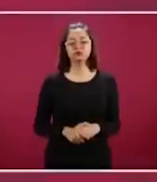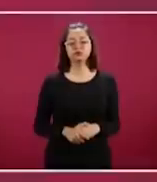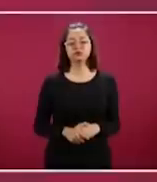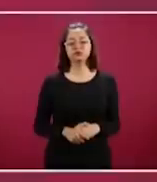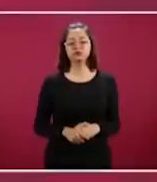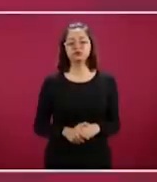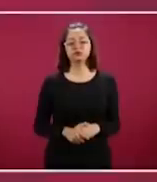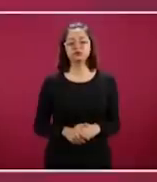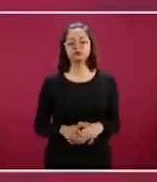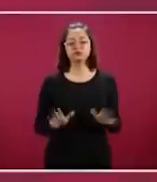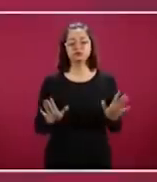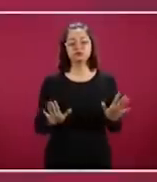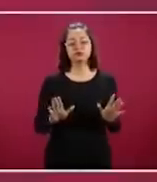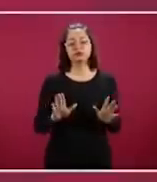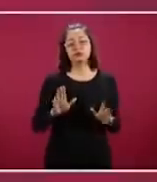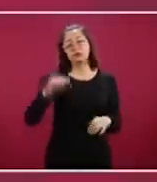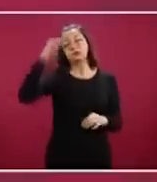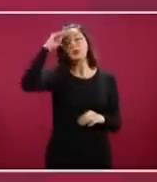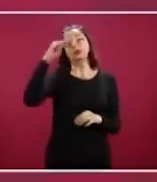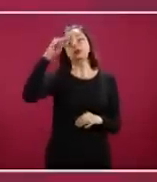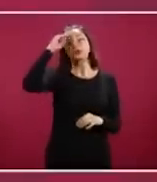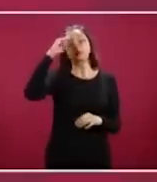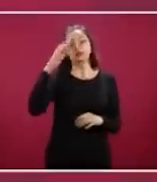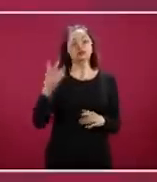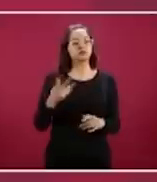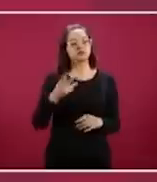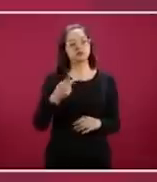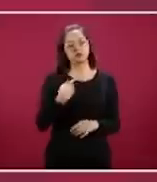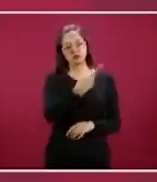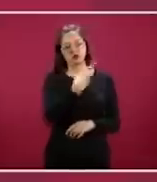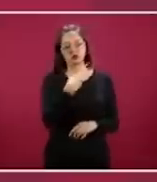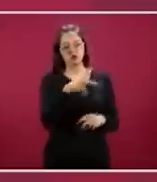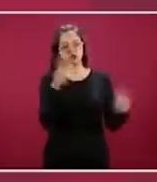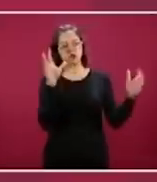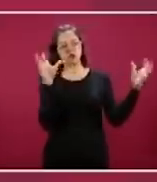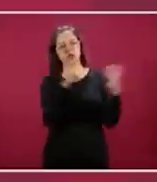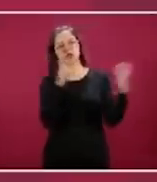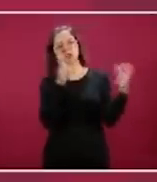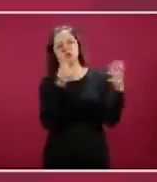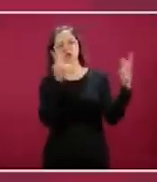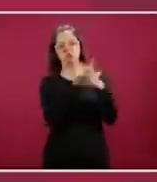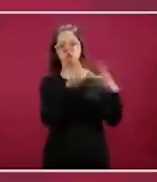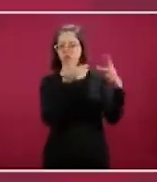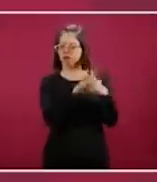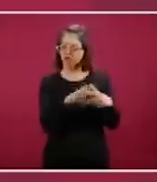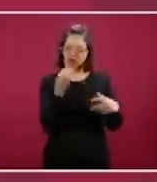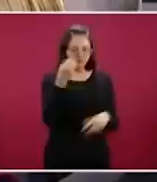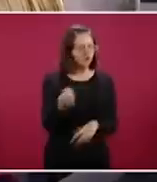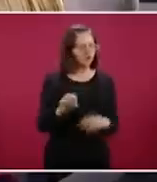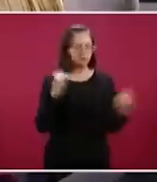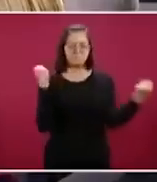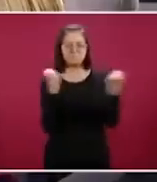era inevitable que nos peleáramos, que chocáramos.